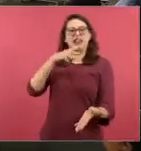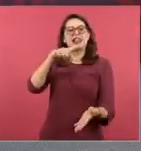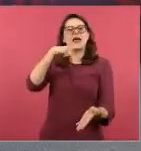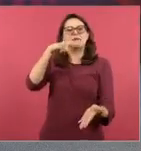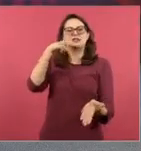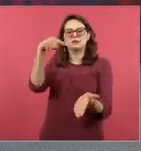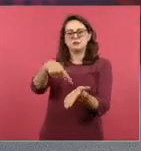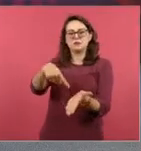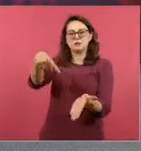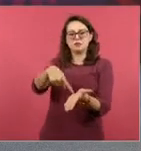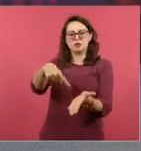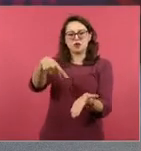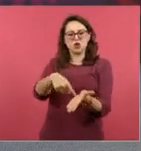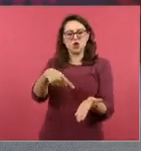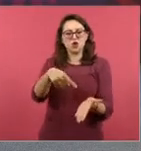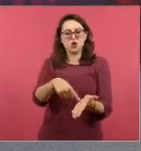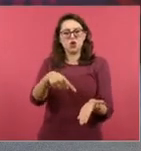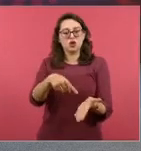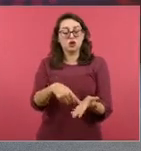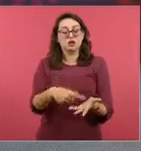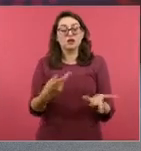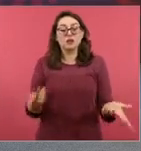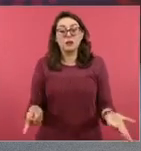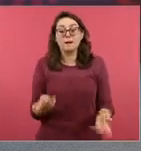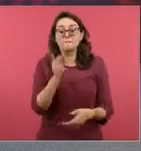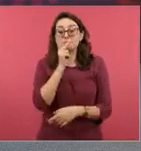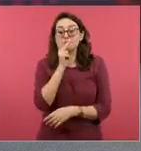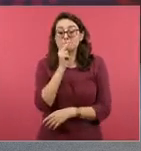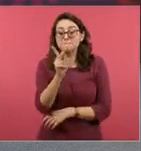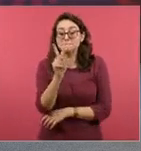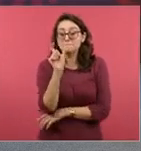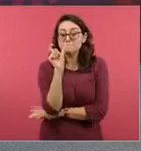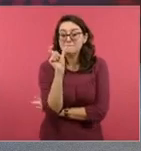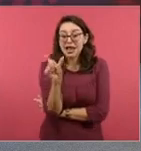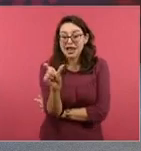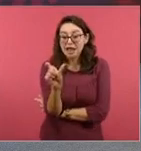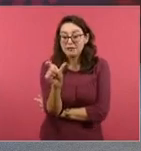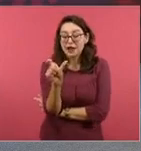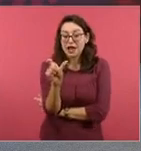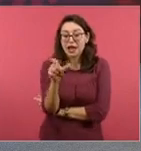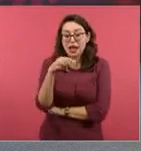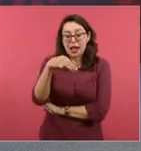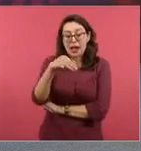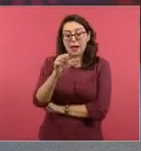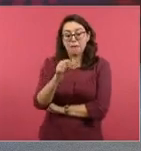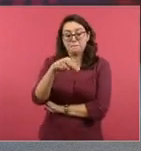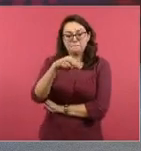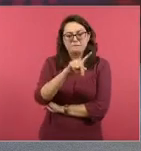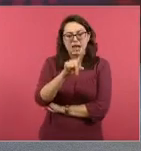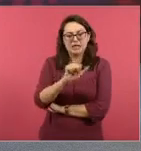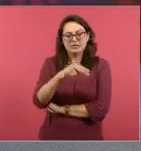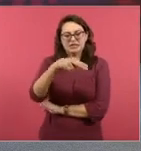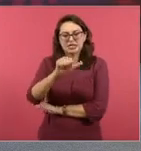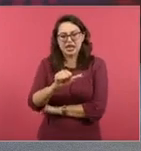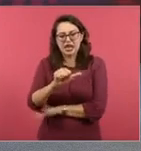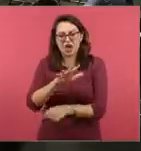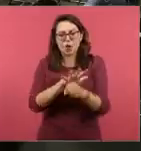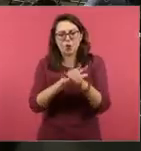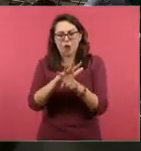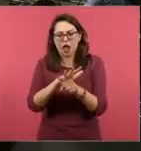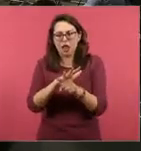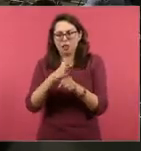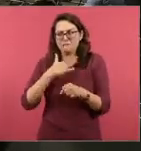diciendo. Dice, es que no entiendo, y la palabra era manzana. Dice, es que no sé si es la manzana de aquí o la que me como.